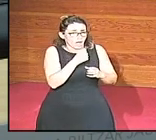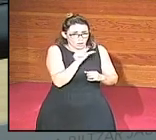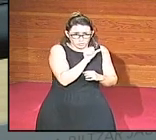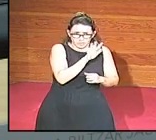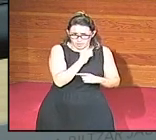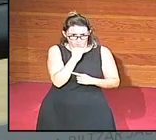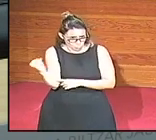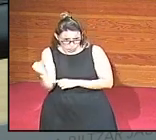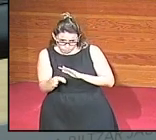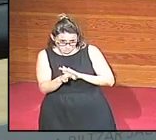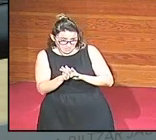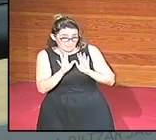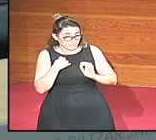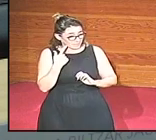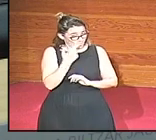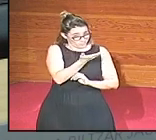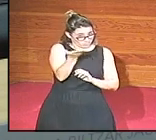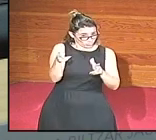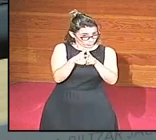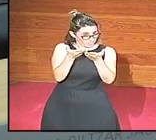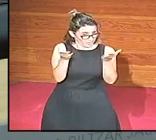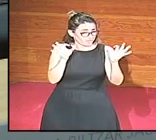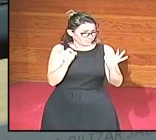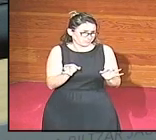que es tremendamente egoísta y seguramente empiecen